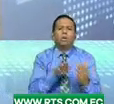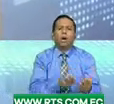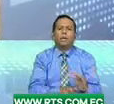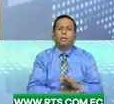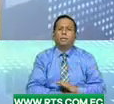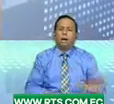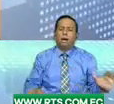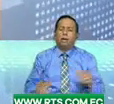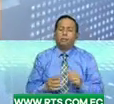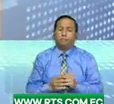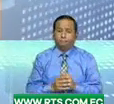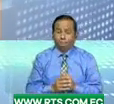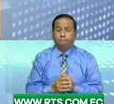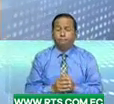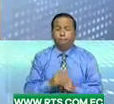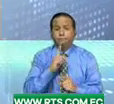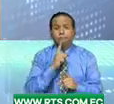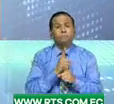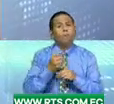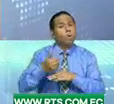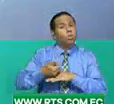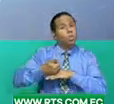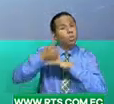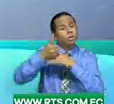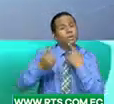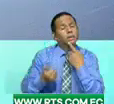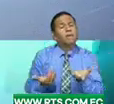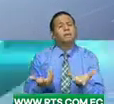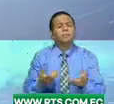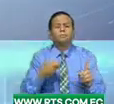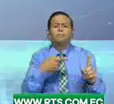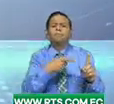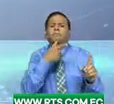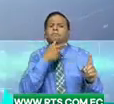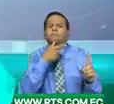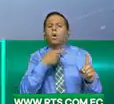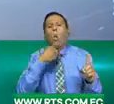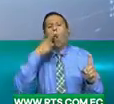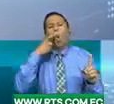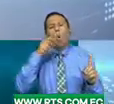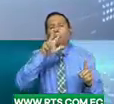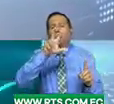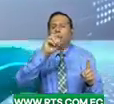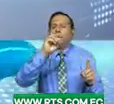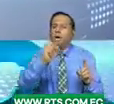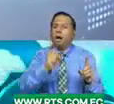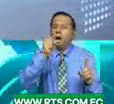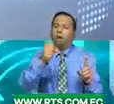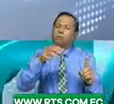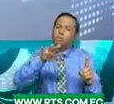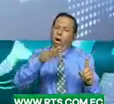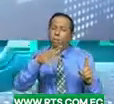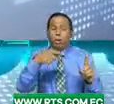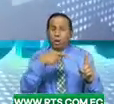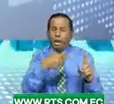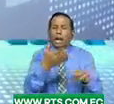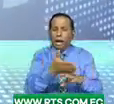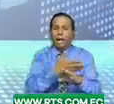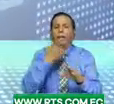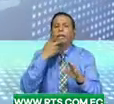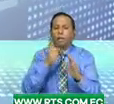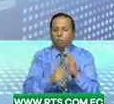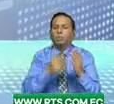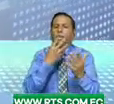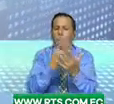el reporte de las autoridades pertinentes, pues se trata de un hombre de aproximadamente 30 años que sí registra